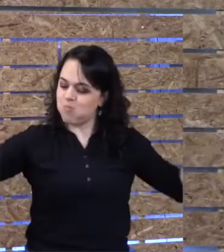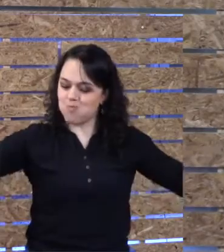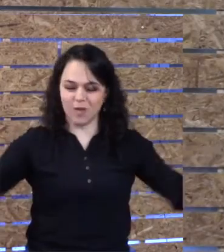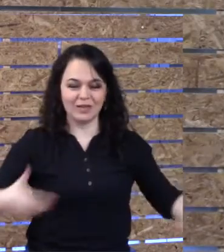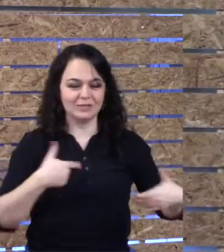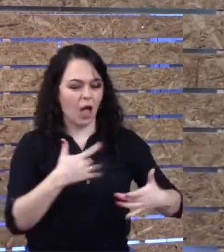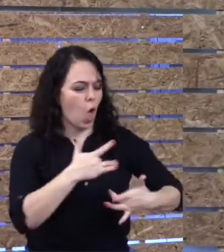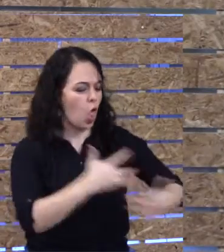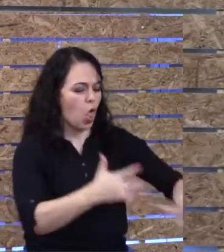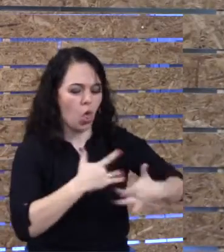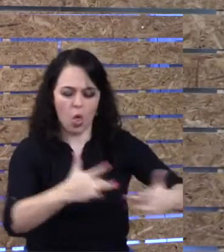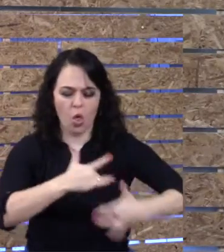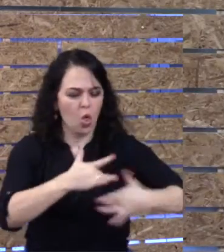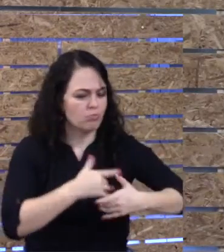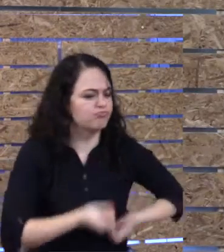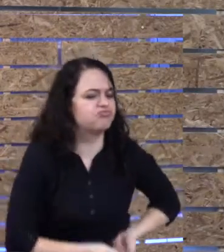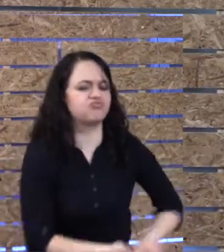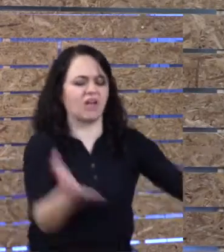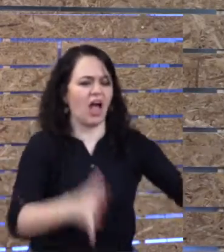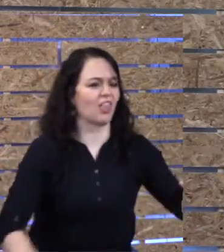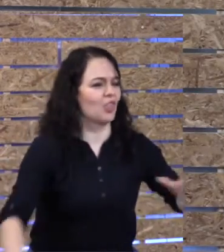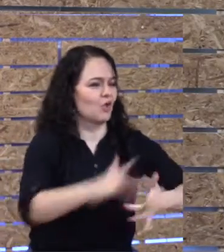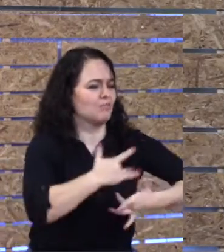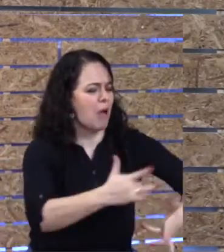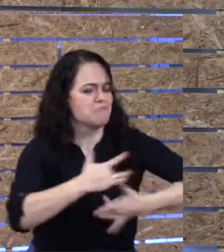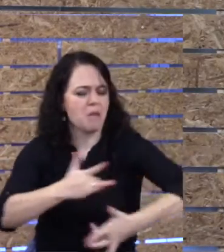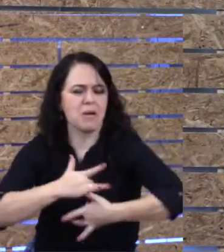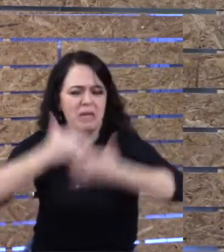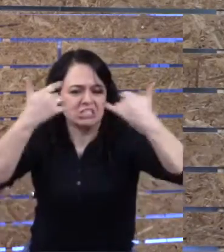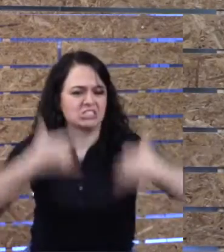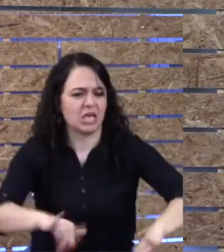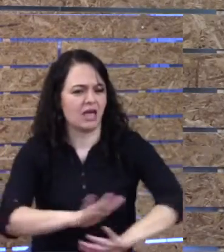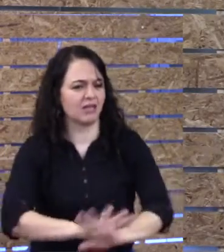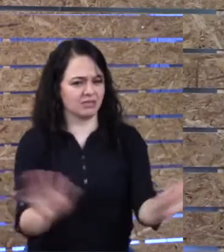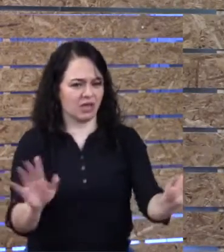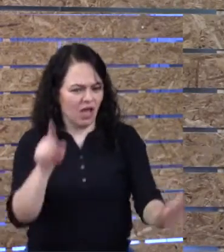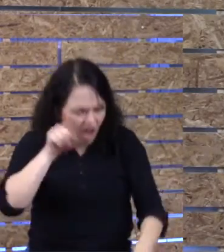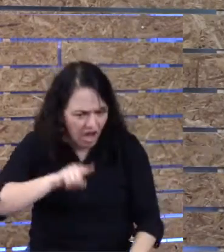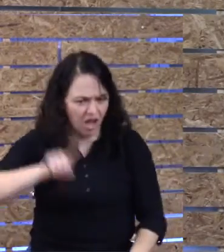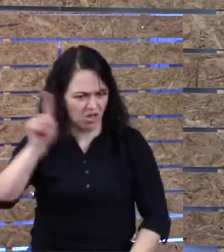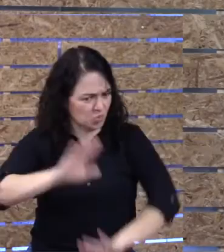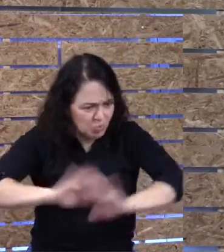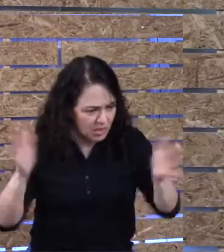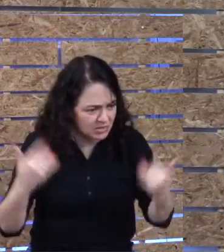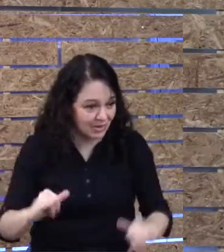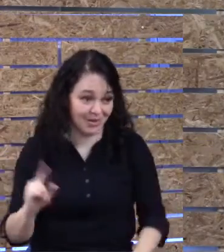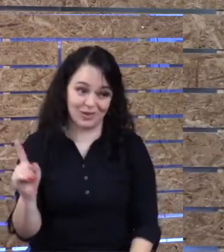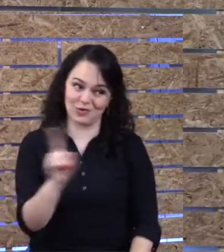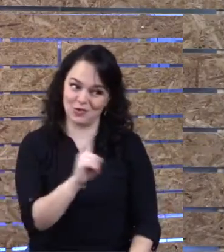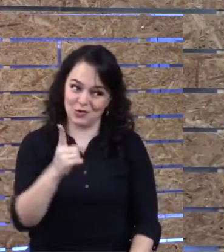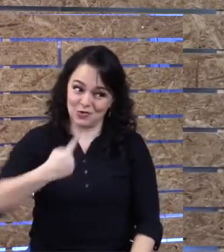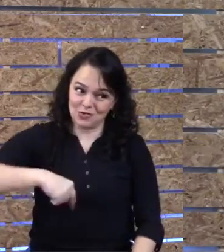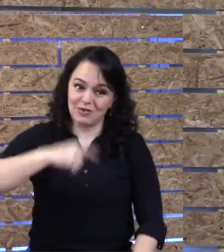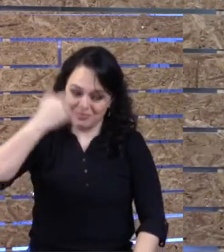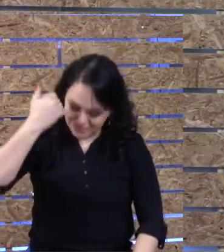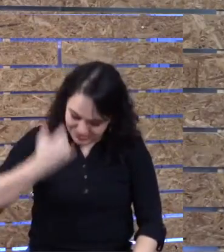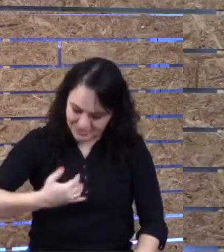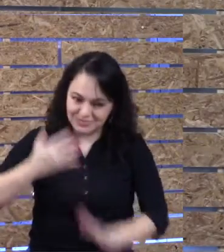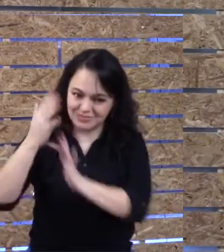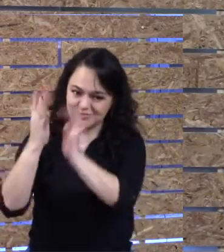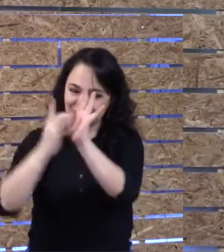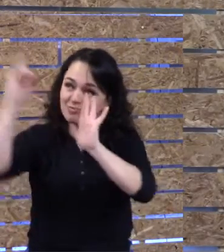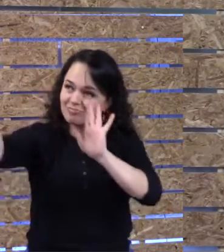para satisfacer su justicia. Así que si no vienes a una relación personal en Cristo de arrepentimiento y